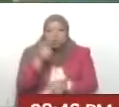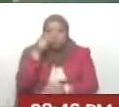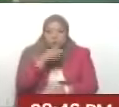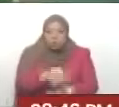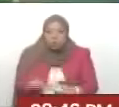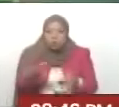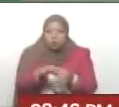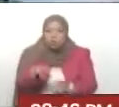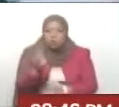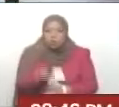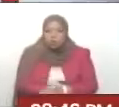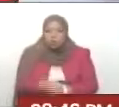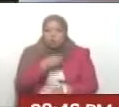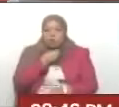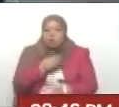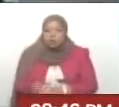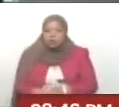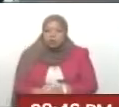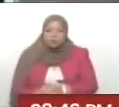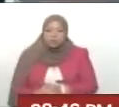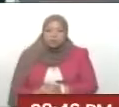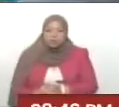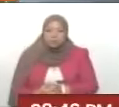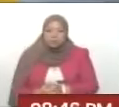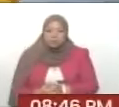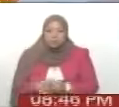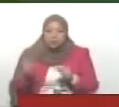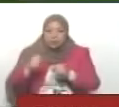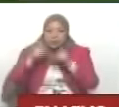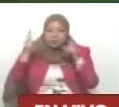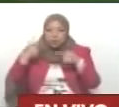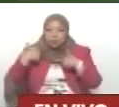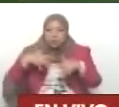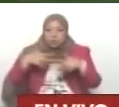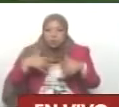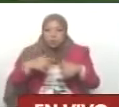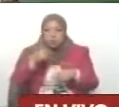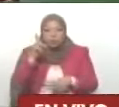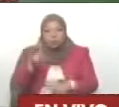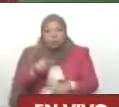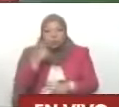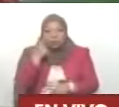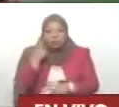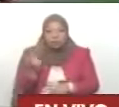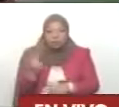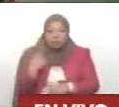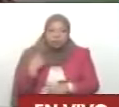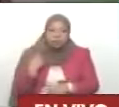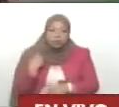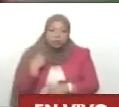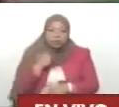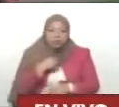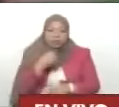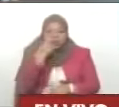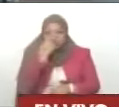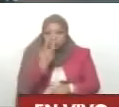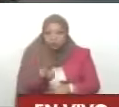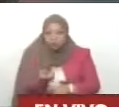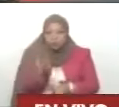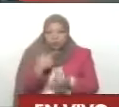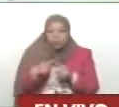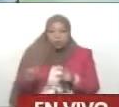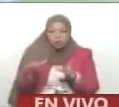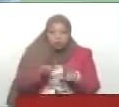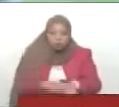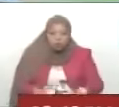unido jamás será vencido. Impresionante. También por aquí tenemos invitados de varios